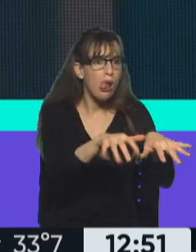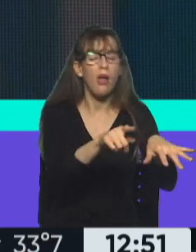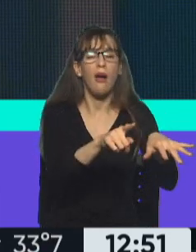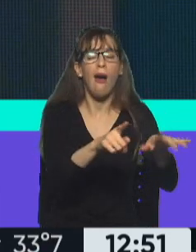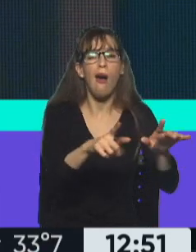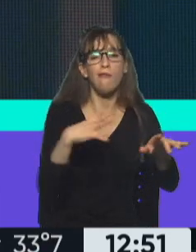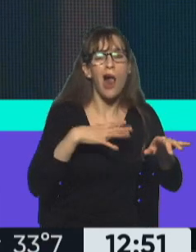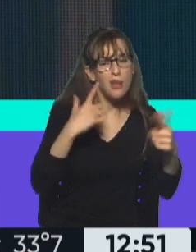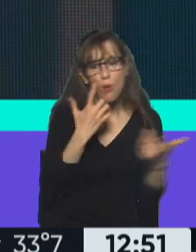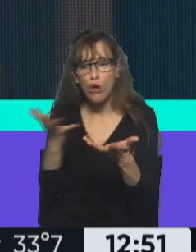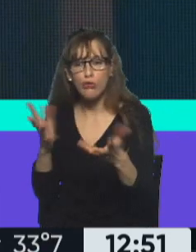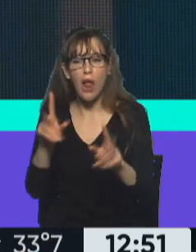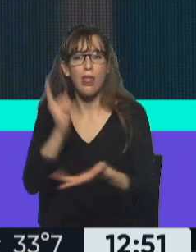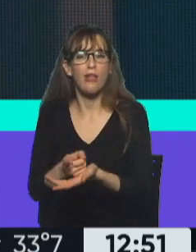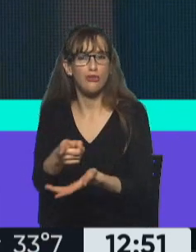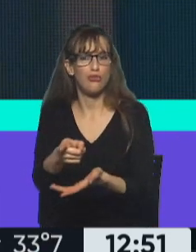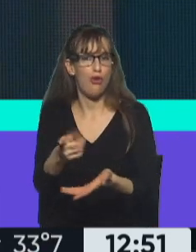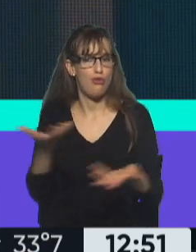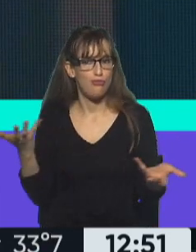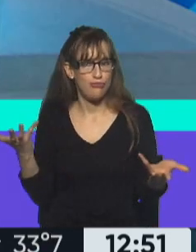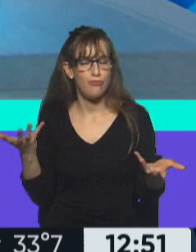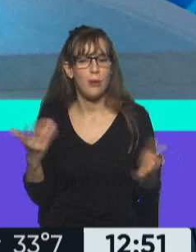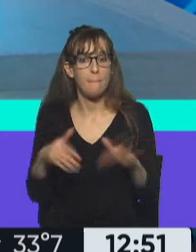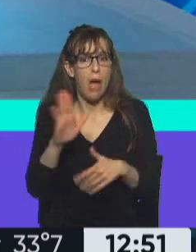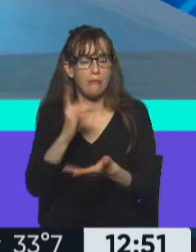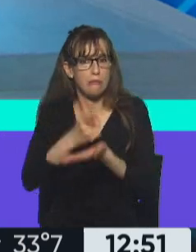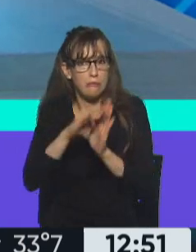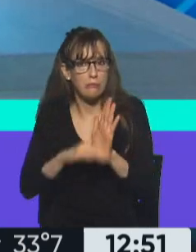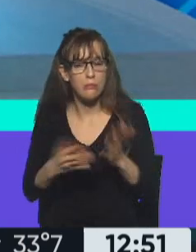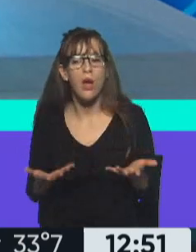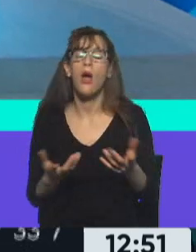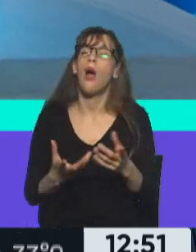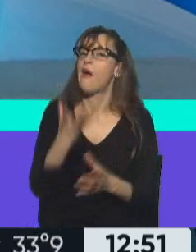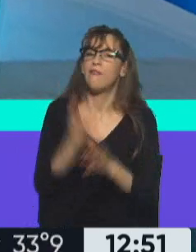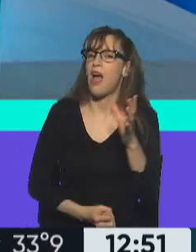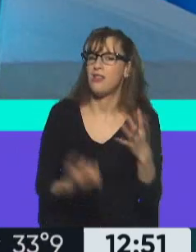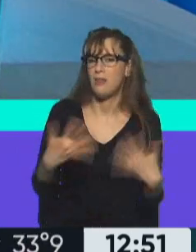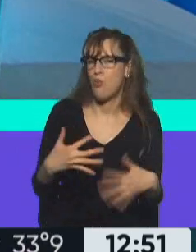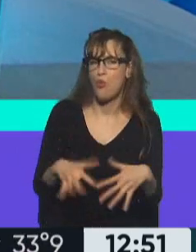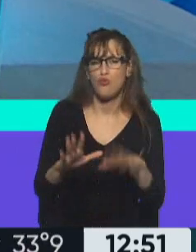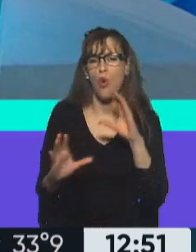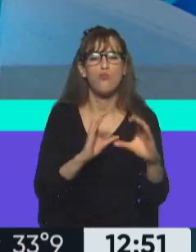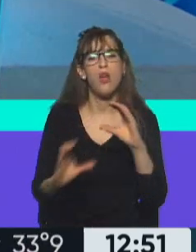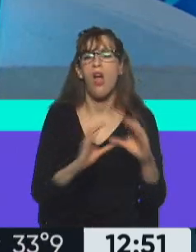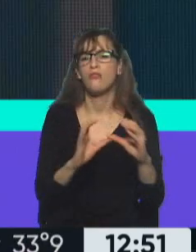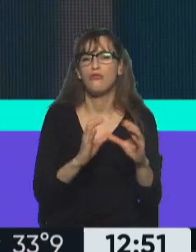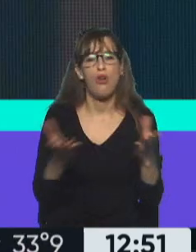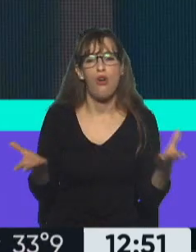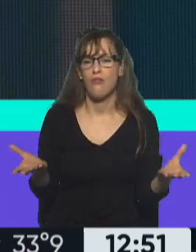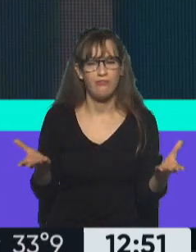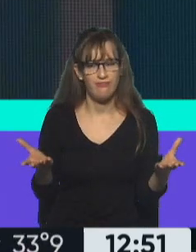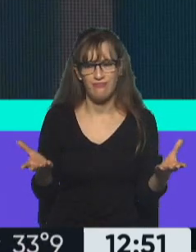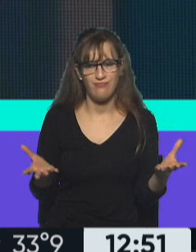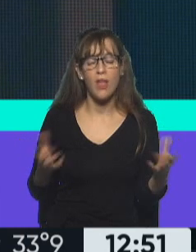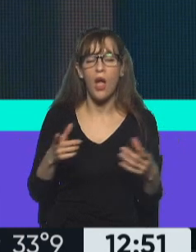por su persona y por su investidura pero hay errores básicamente hubo errores muy grandes comunicación durante toda esta gestión tenemos